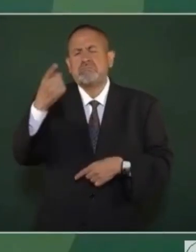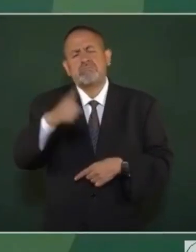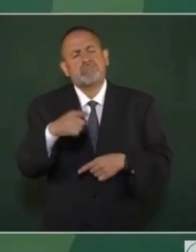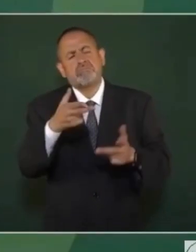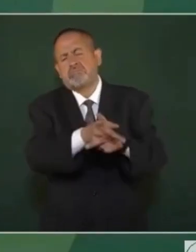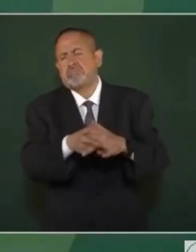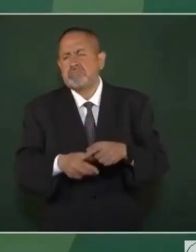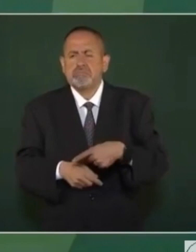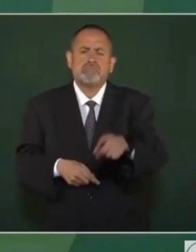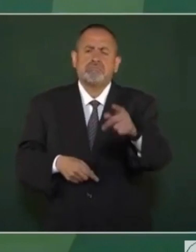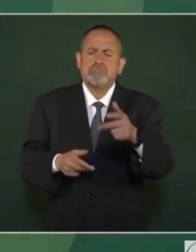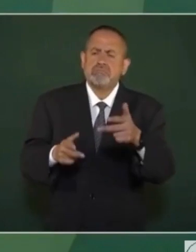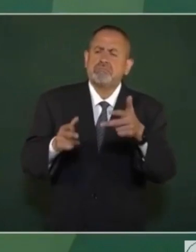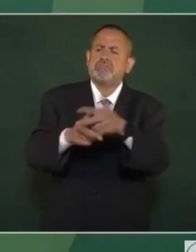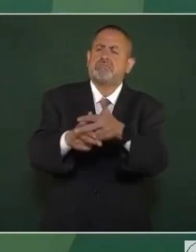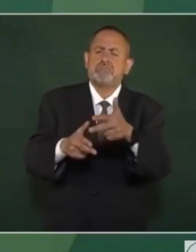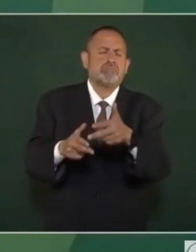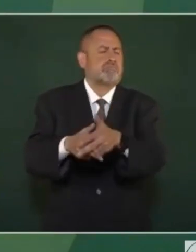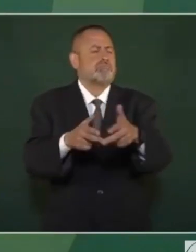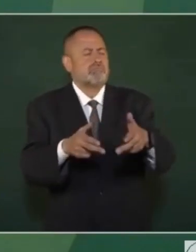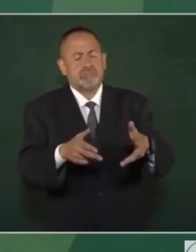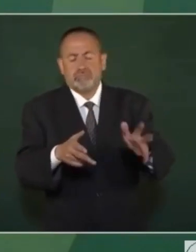Pero esa mentalidad